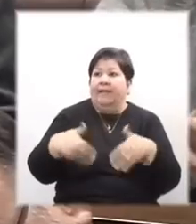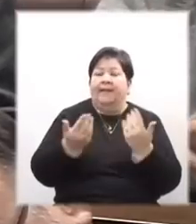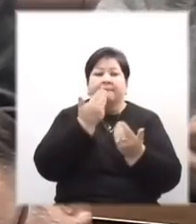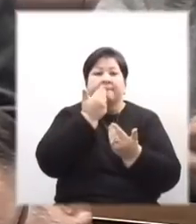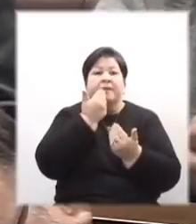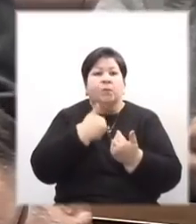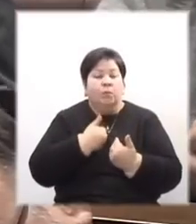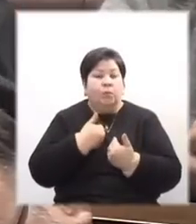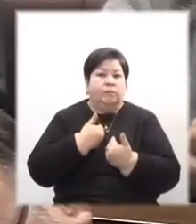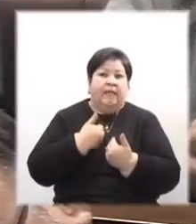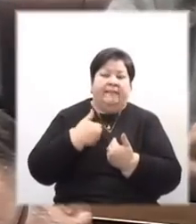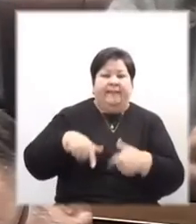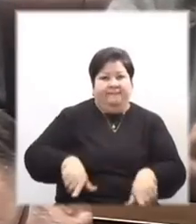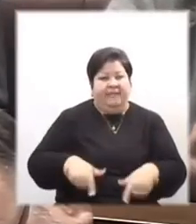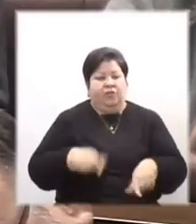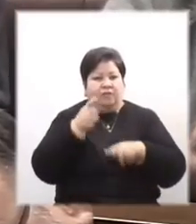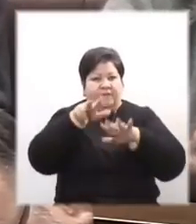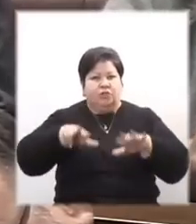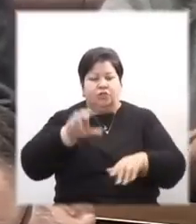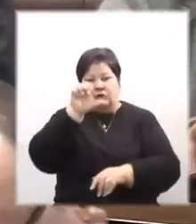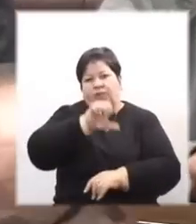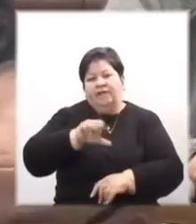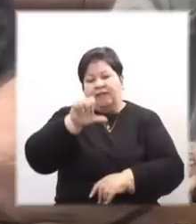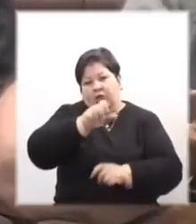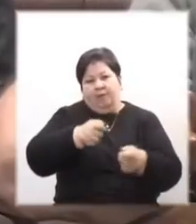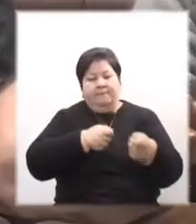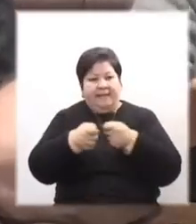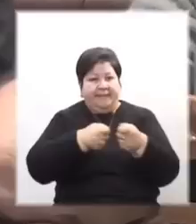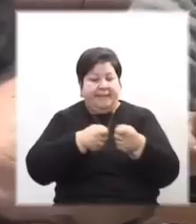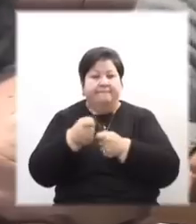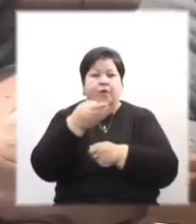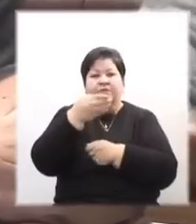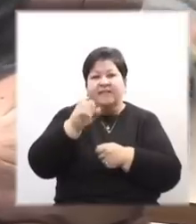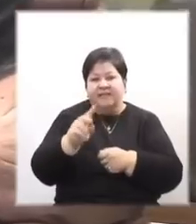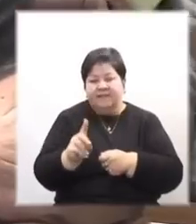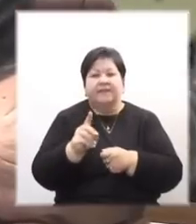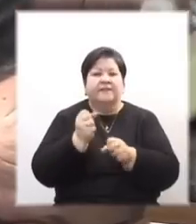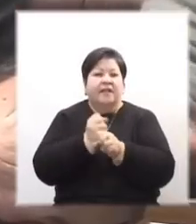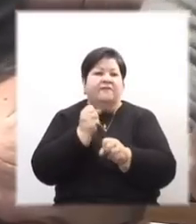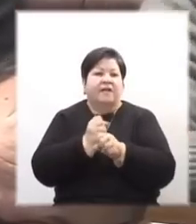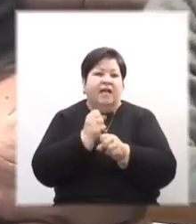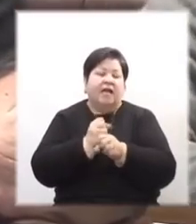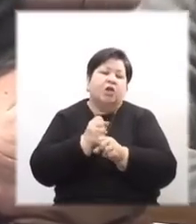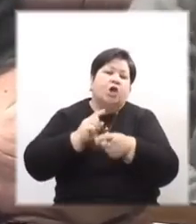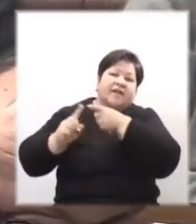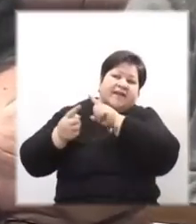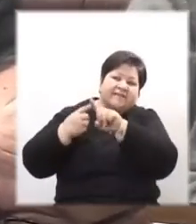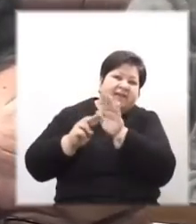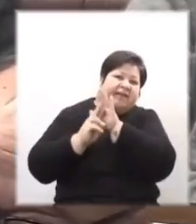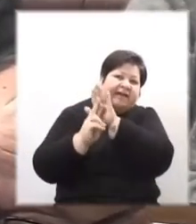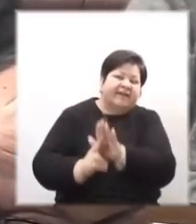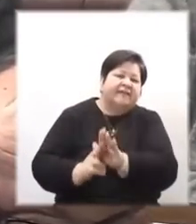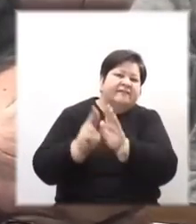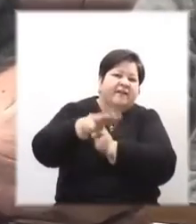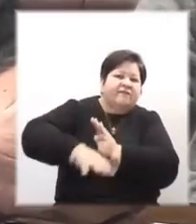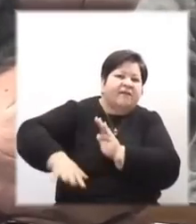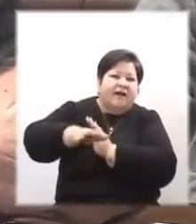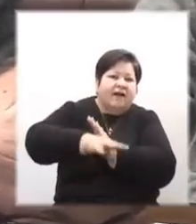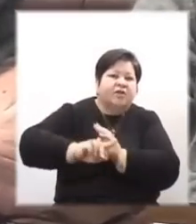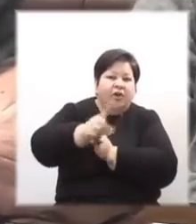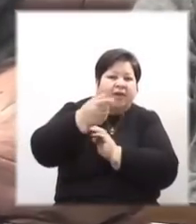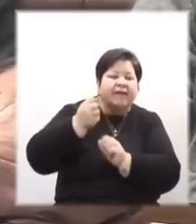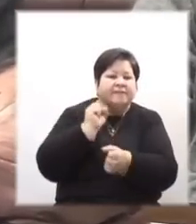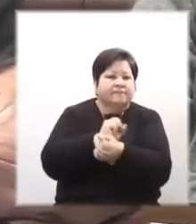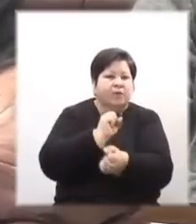ministro dio a conocer ayer, miércoles 18 de enero, de que con el préstamo del BID trabajar con referencias barriales para evitar homicidios y trabajar con el